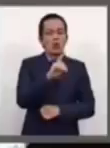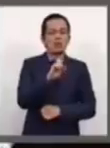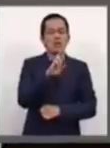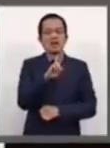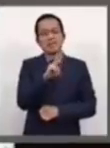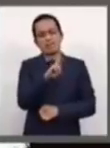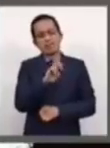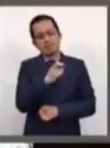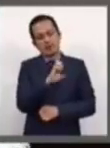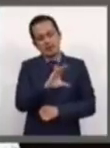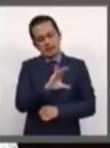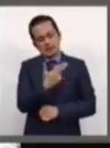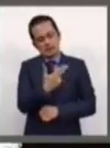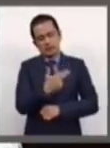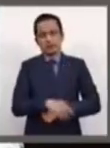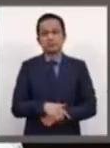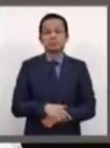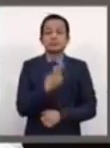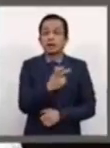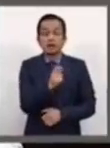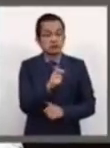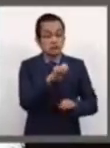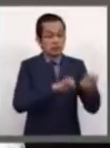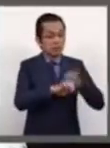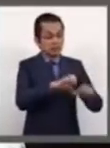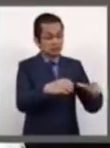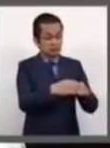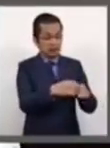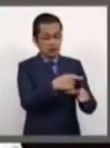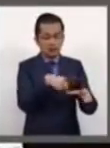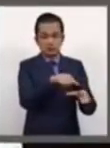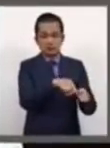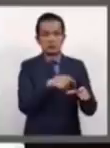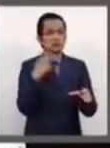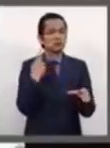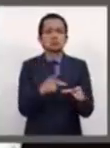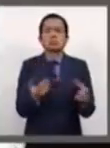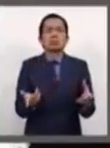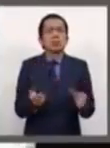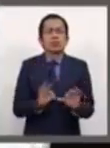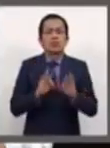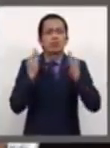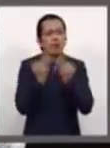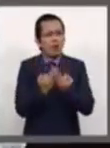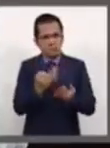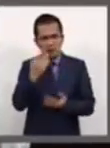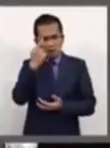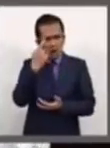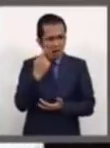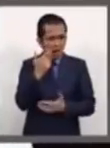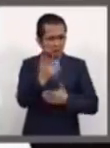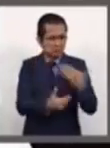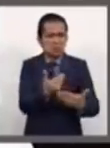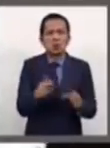Odebrecht es una empresa que era su modus vivendi de